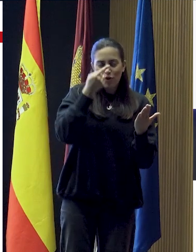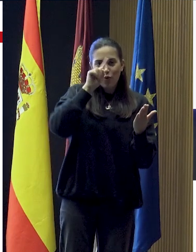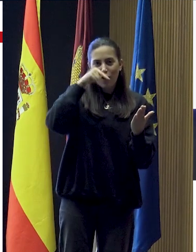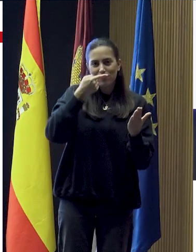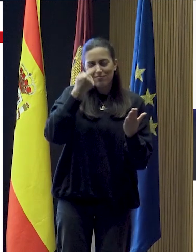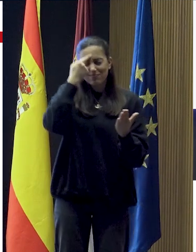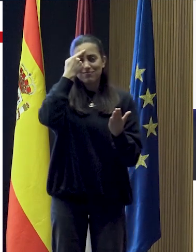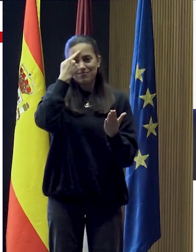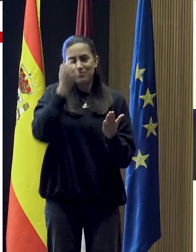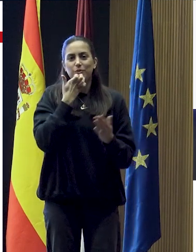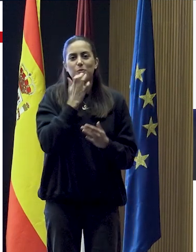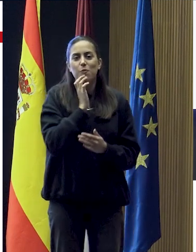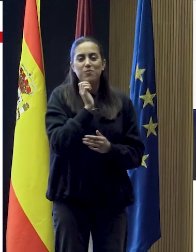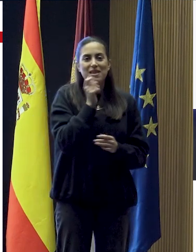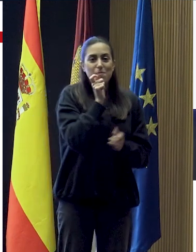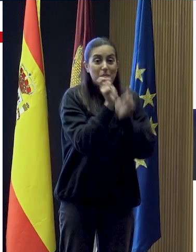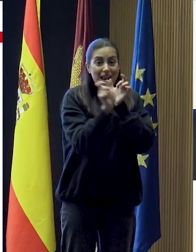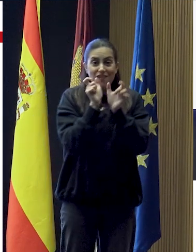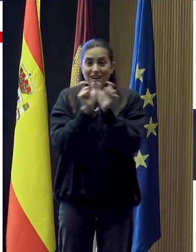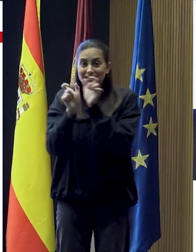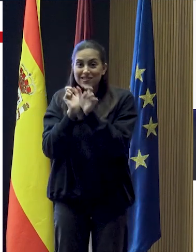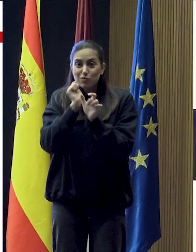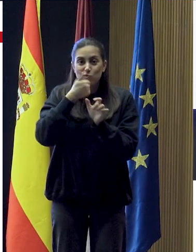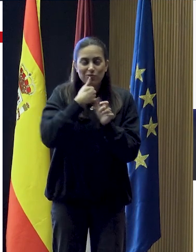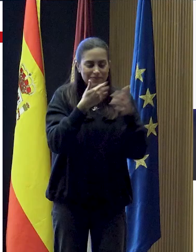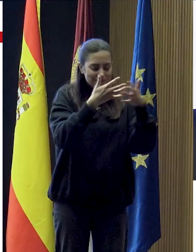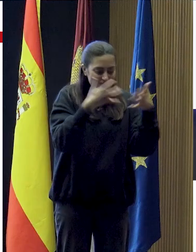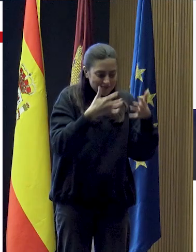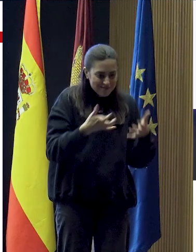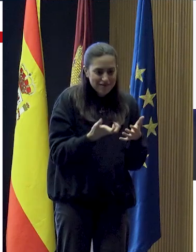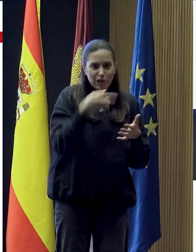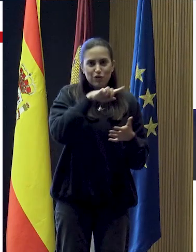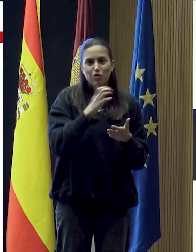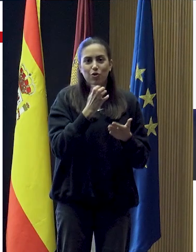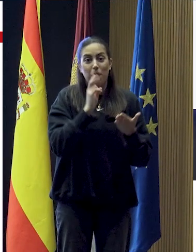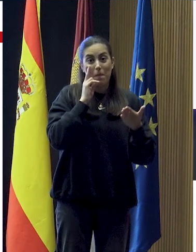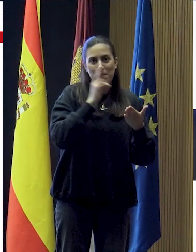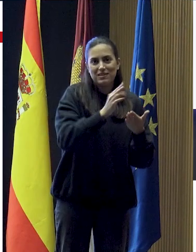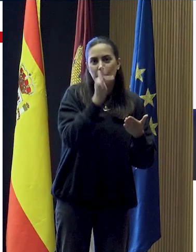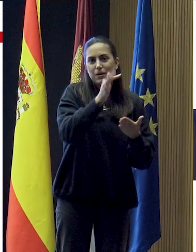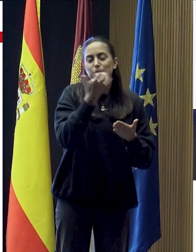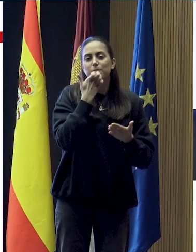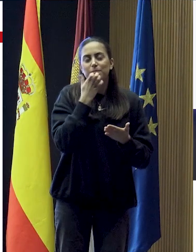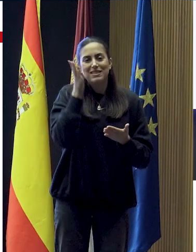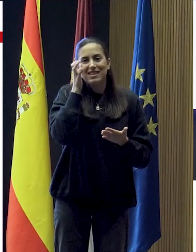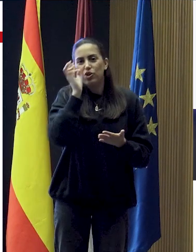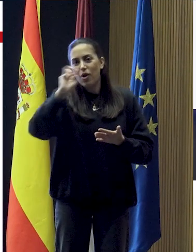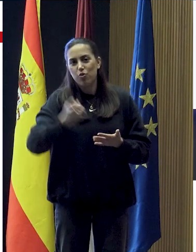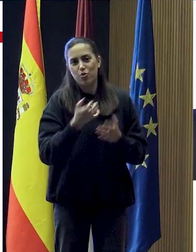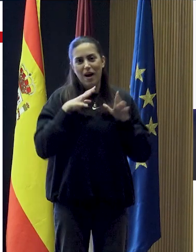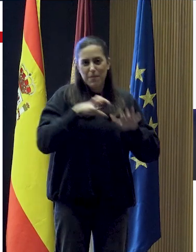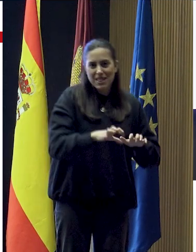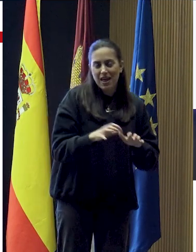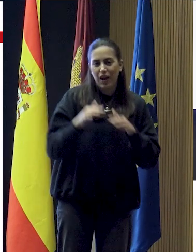por palabras y que ahí necesitamos codificar no solamente la vista, intervienen otros aprendizajes y otras